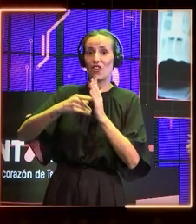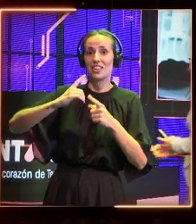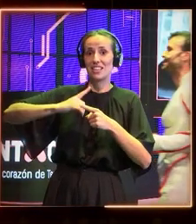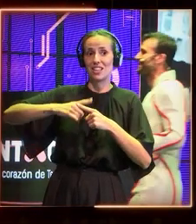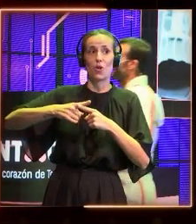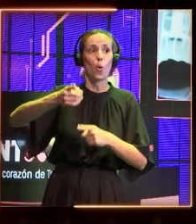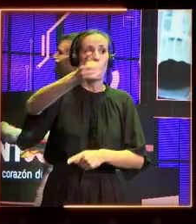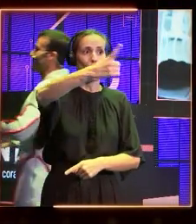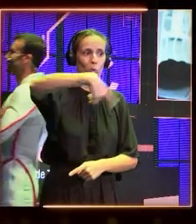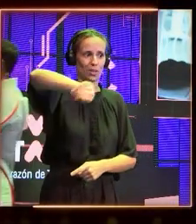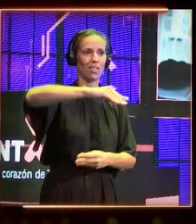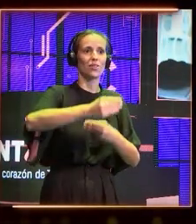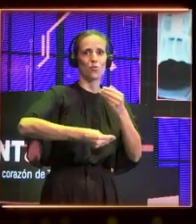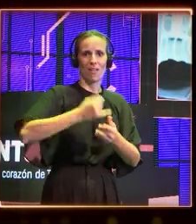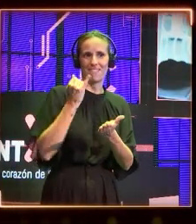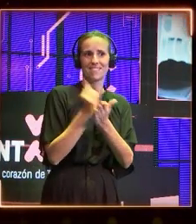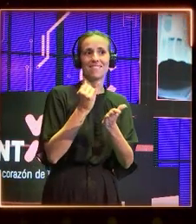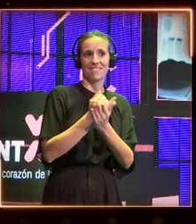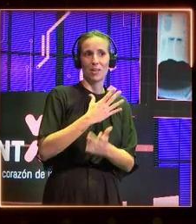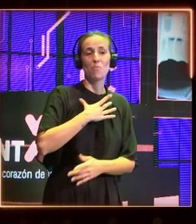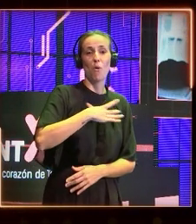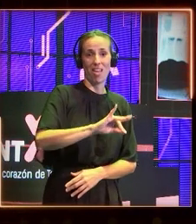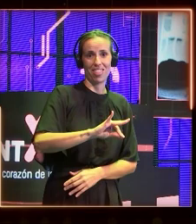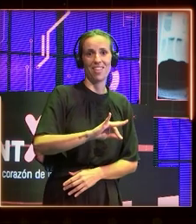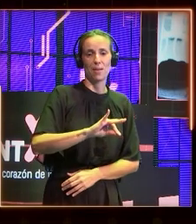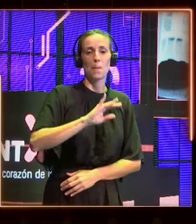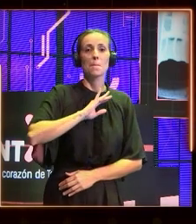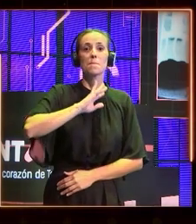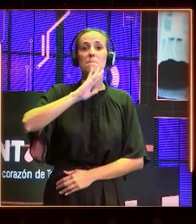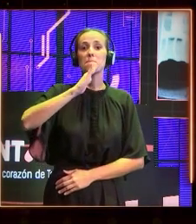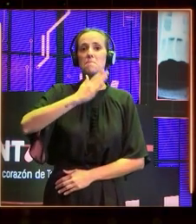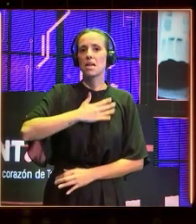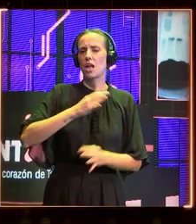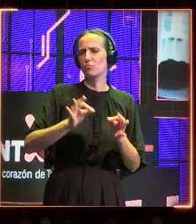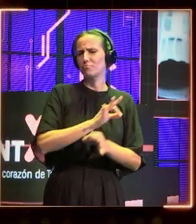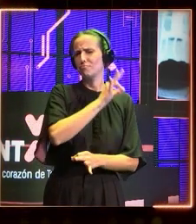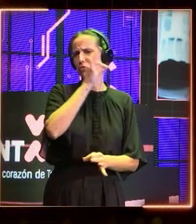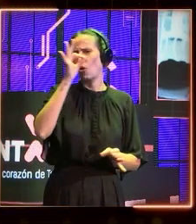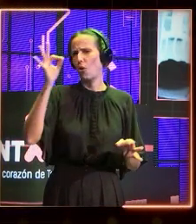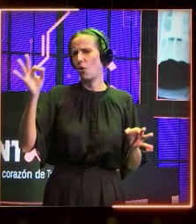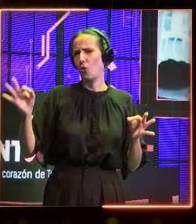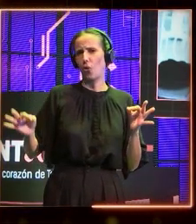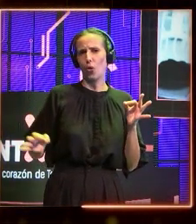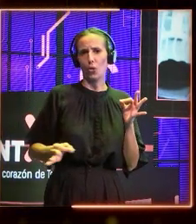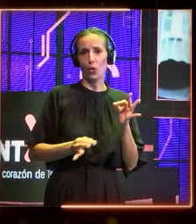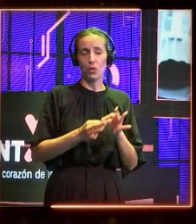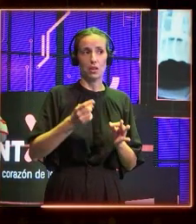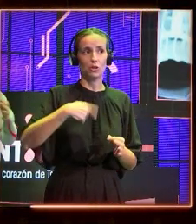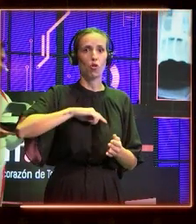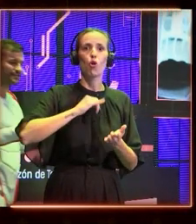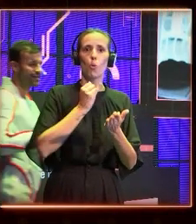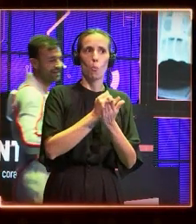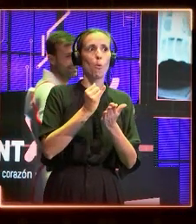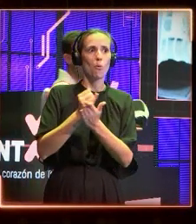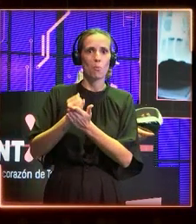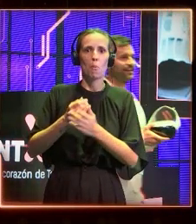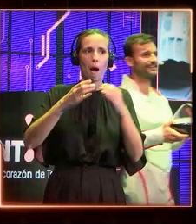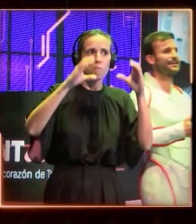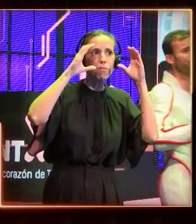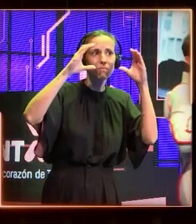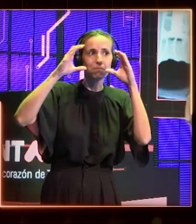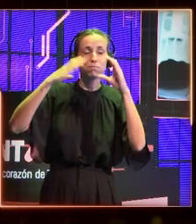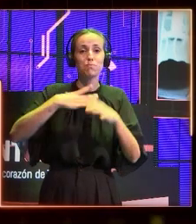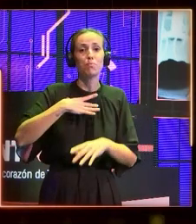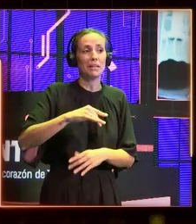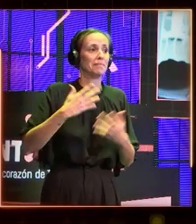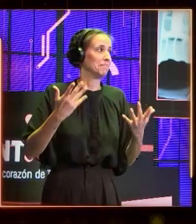poder uti vale mañana vamos a estar todo el día eh haciendo demostraciones Así que nada ya